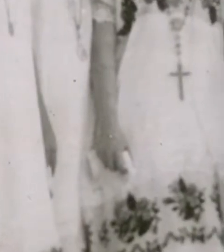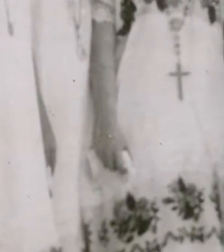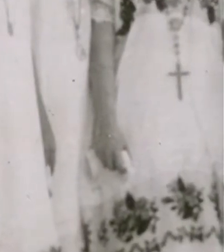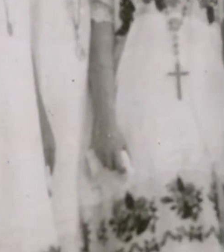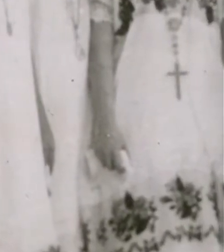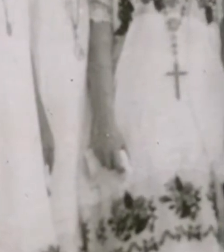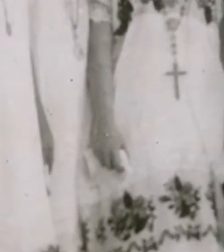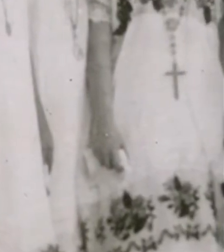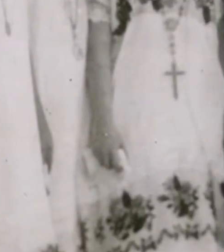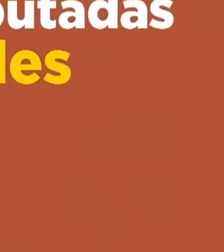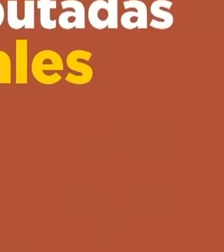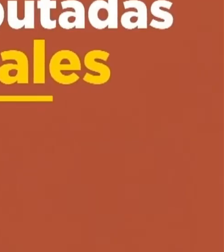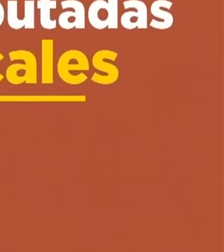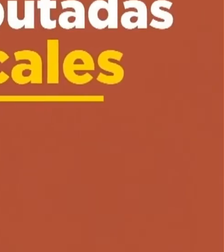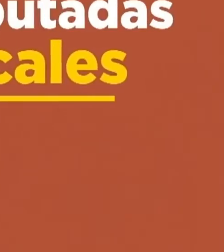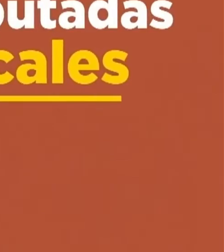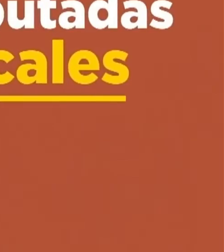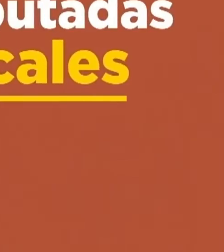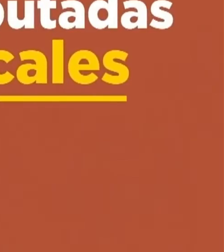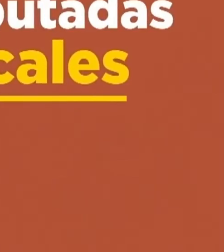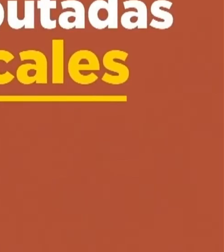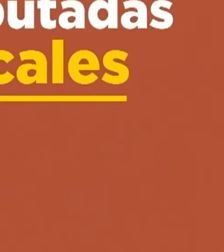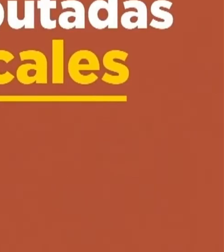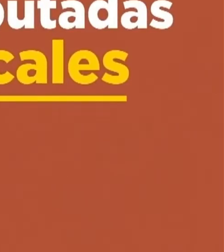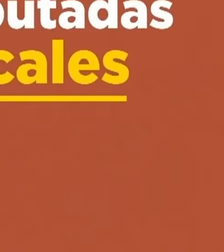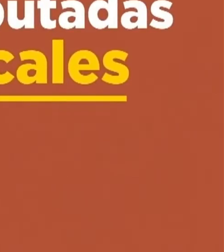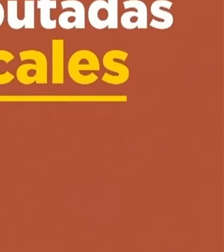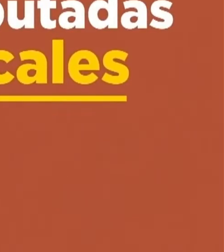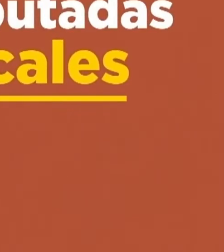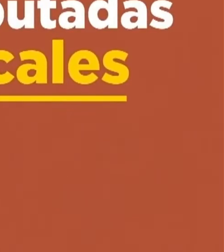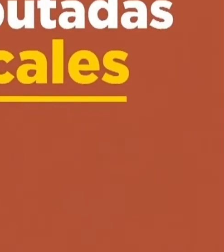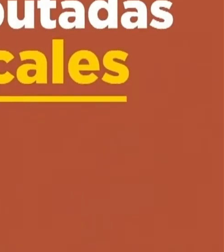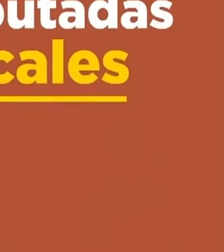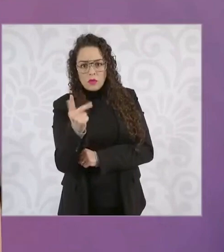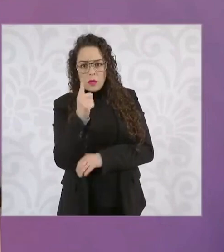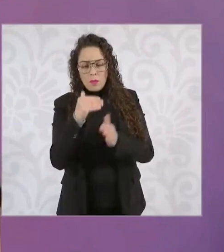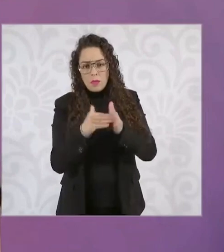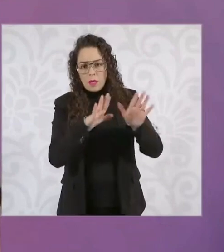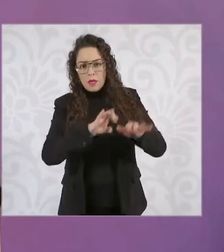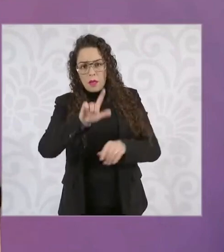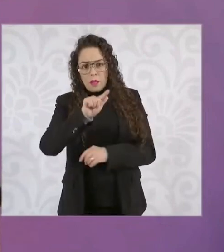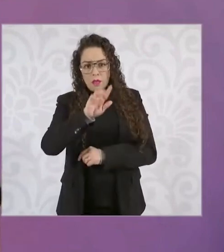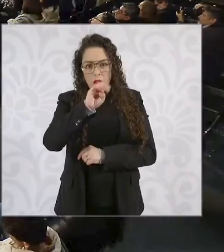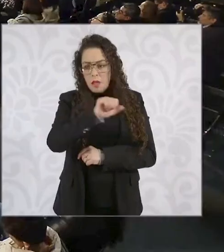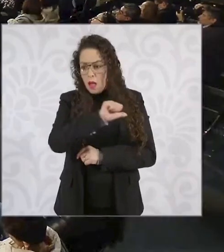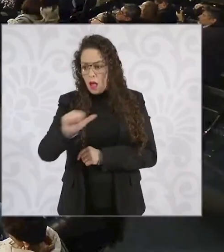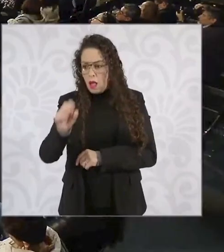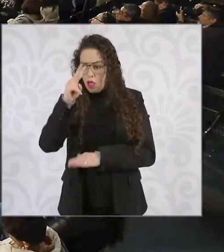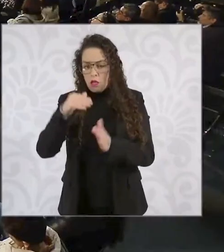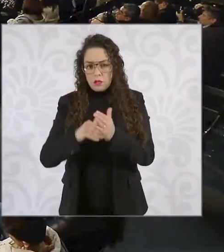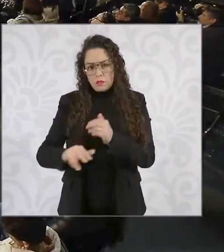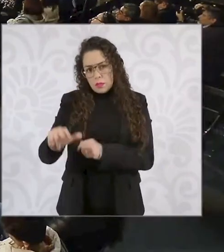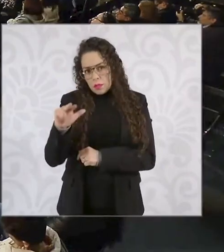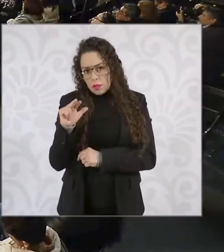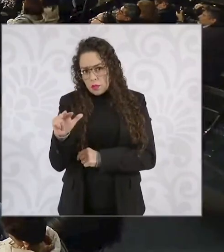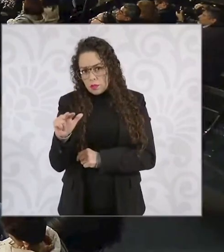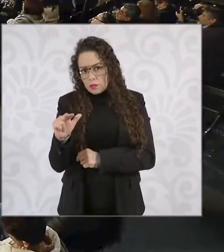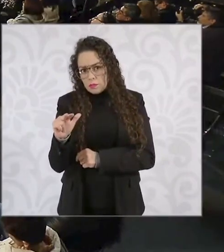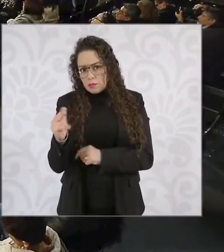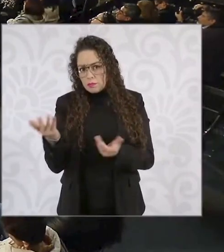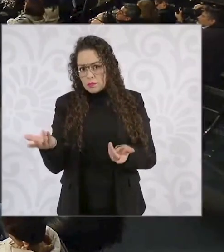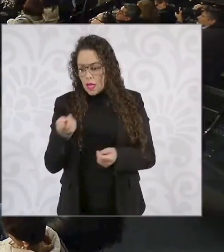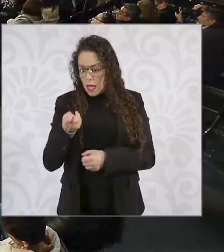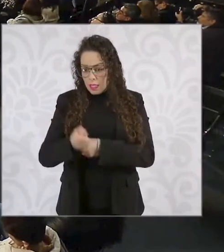apuntó la subsecretaria de educación básica Angélica Noemí Juárez Pérez el día de hoy vamos a terminar el